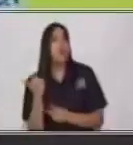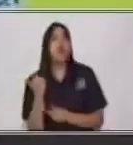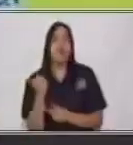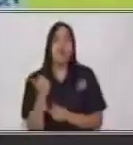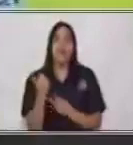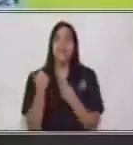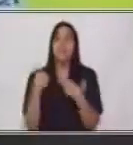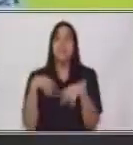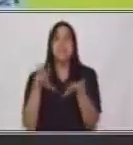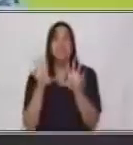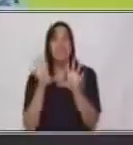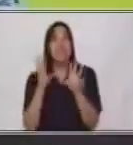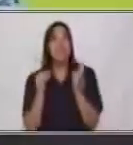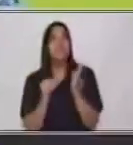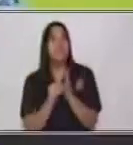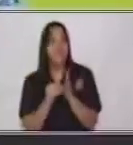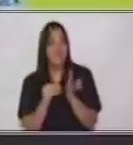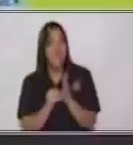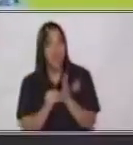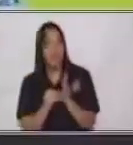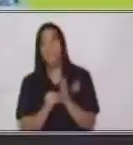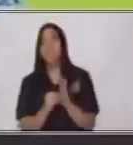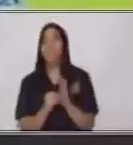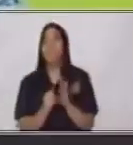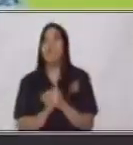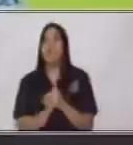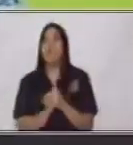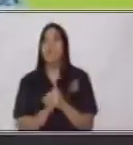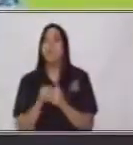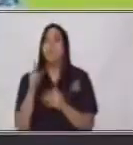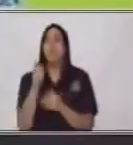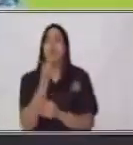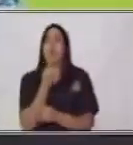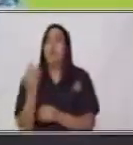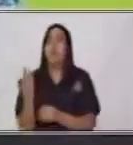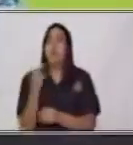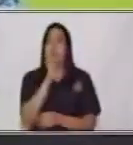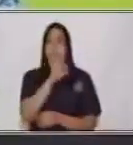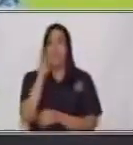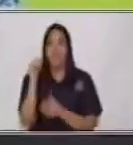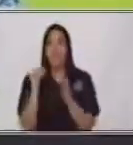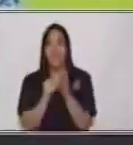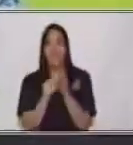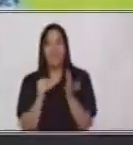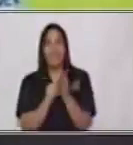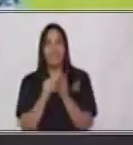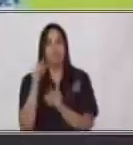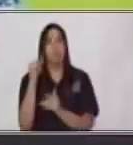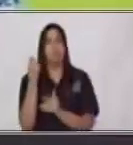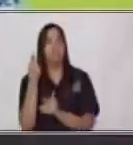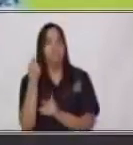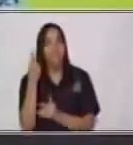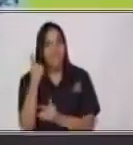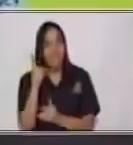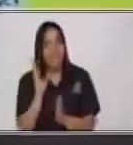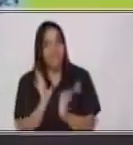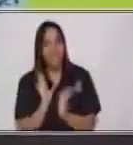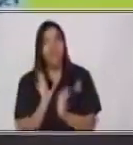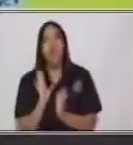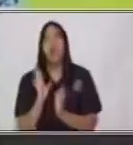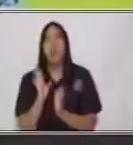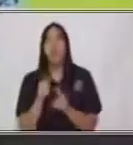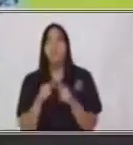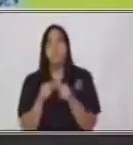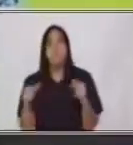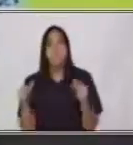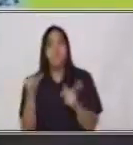un billete de 10 quetzales. Aquí ¿cuánto va? 30, muy poquito todavía me falta. Un billete